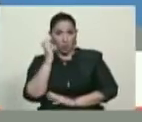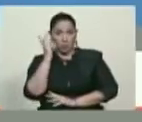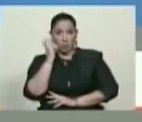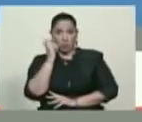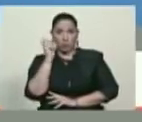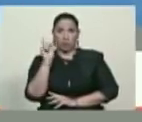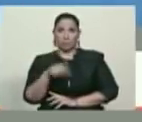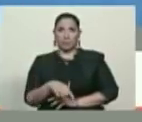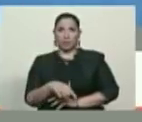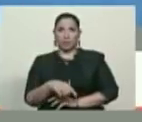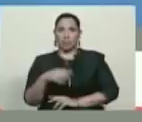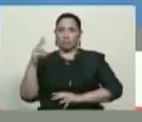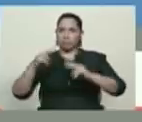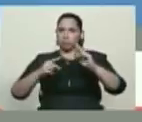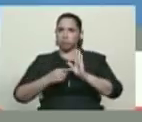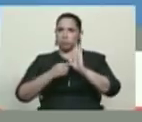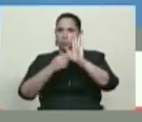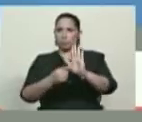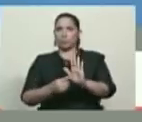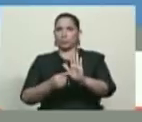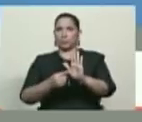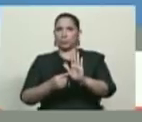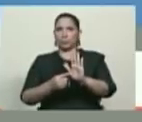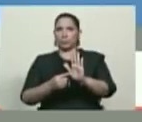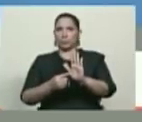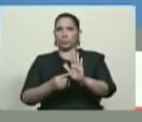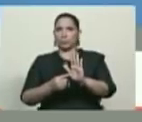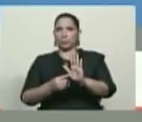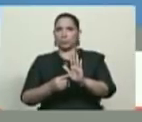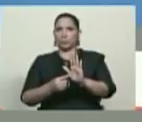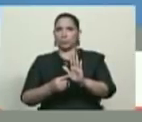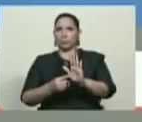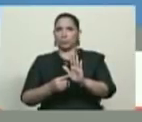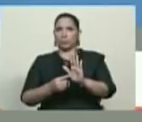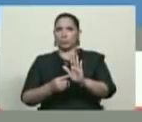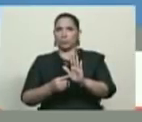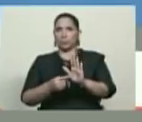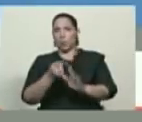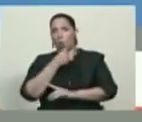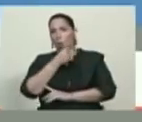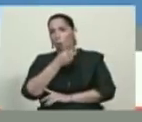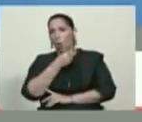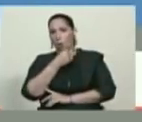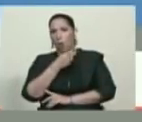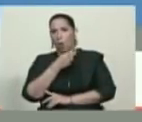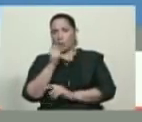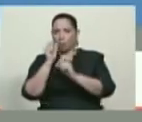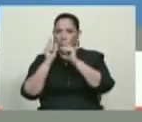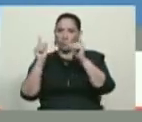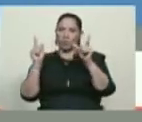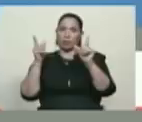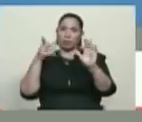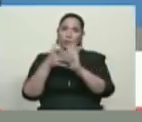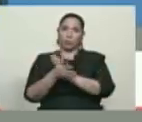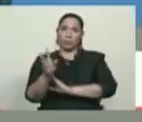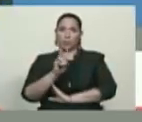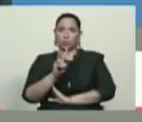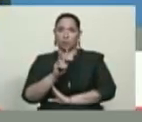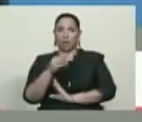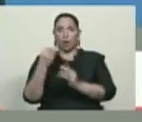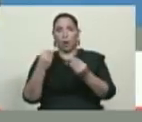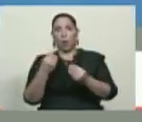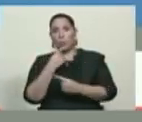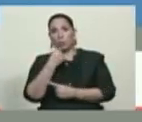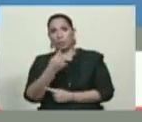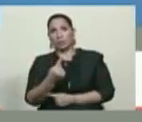la exposición, sino darnos también sus opiniones, sus impresiones, y como les decía, si